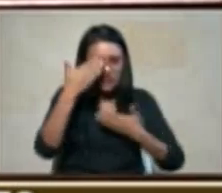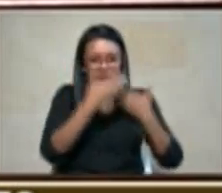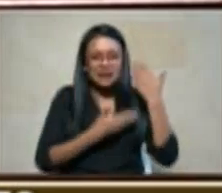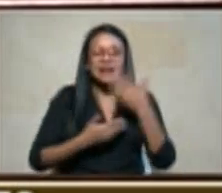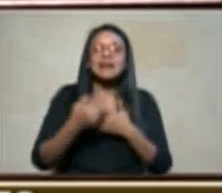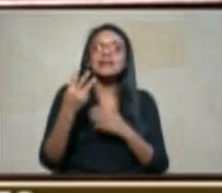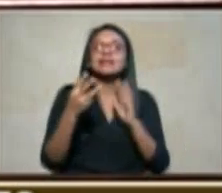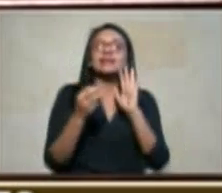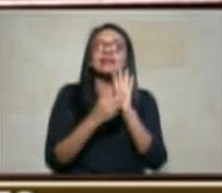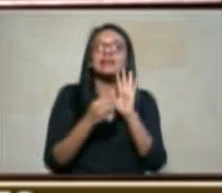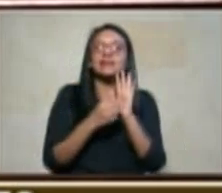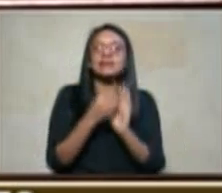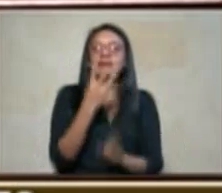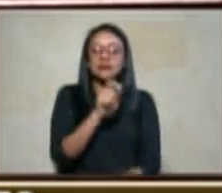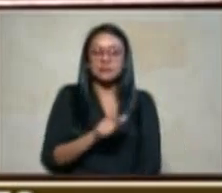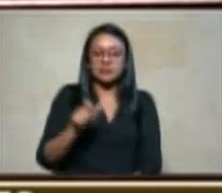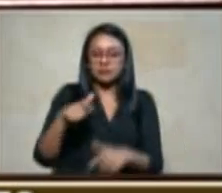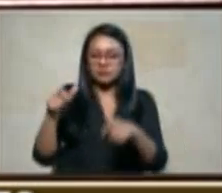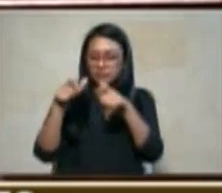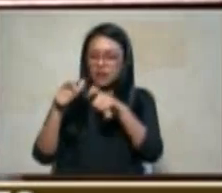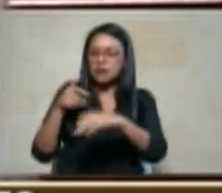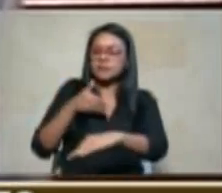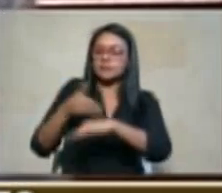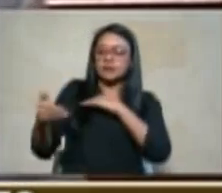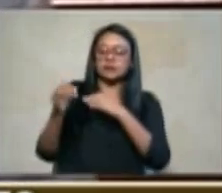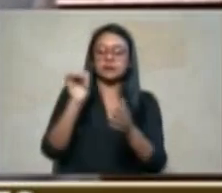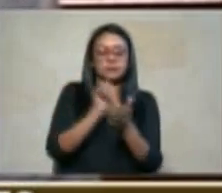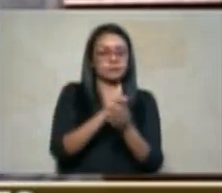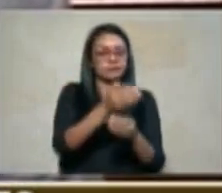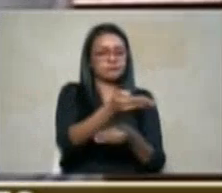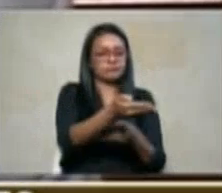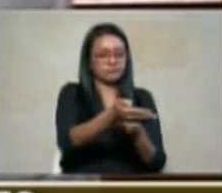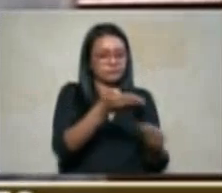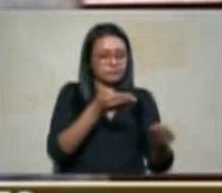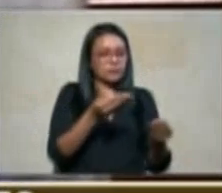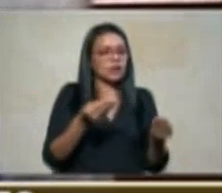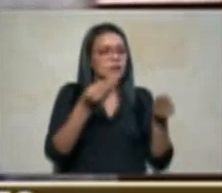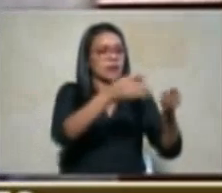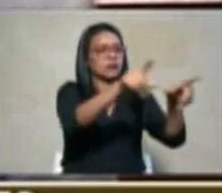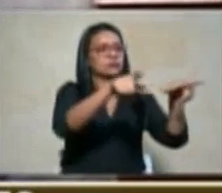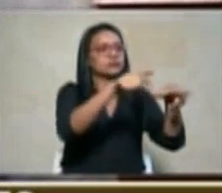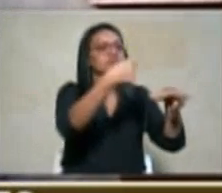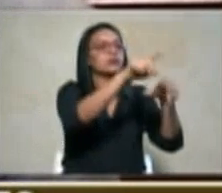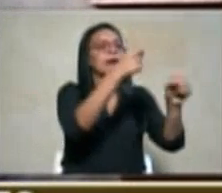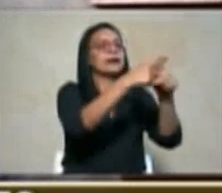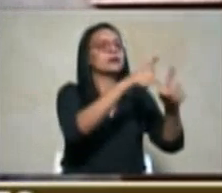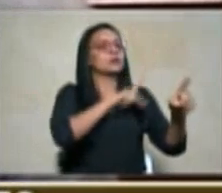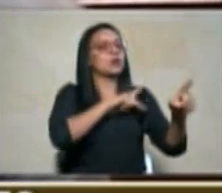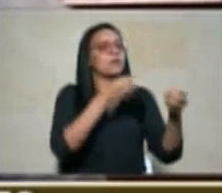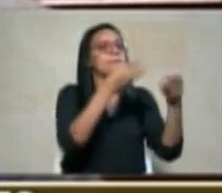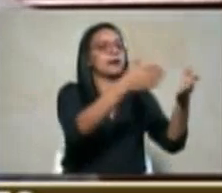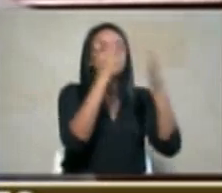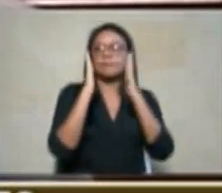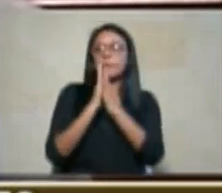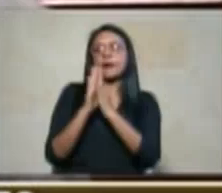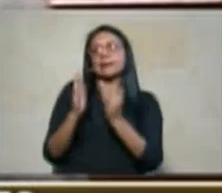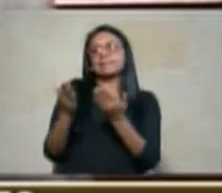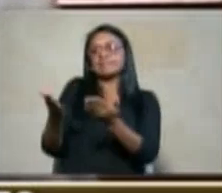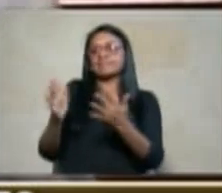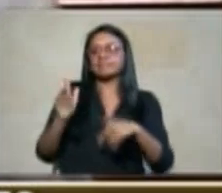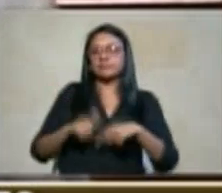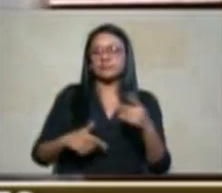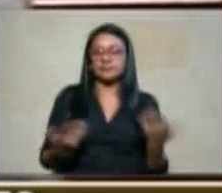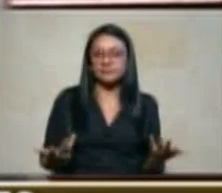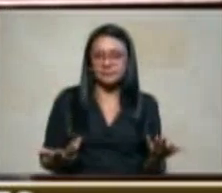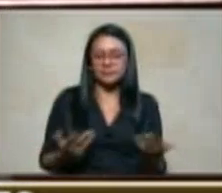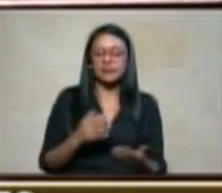tres magistrados, y terminaron ordenando la devolución del predio. Sigamos mirando otros casos. Caso